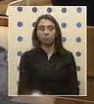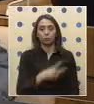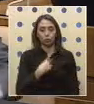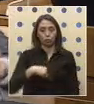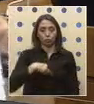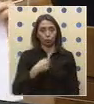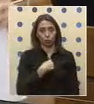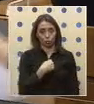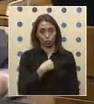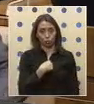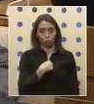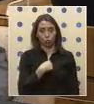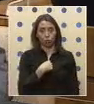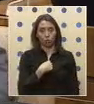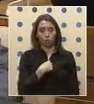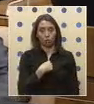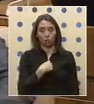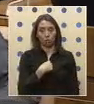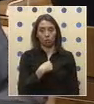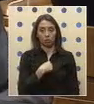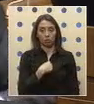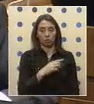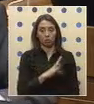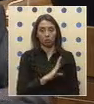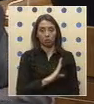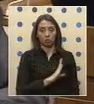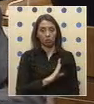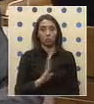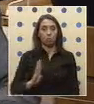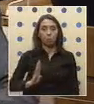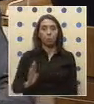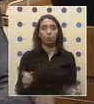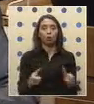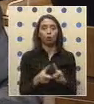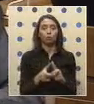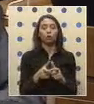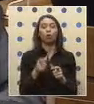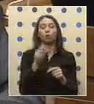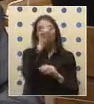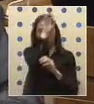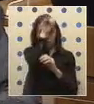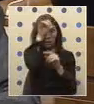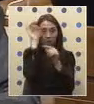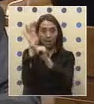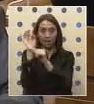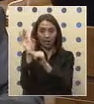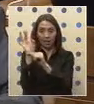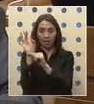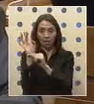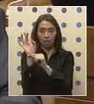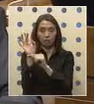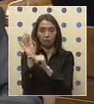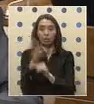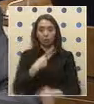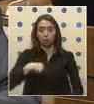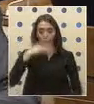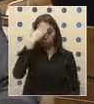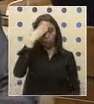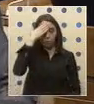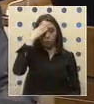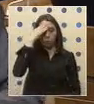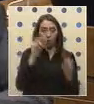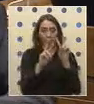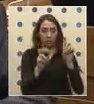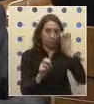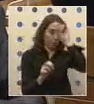yo soy parte de la Comisión de Minería y Energía, evidentemente, que nos preocupan los temas